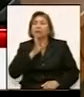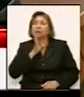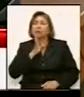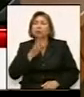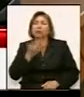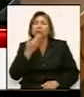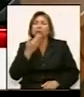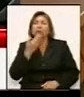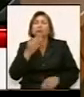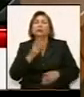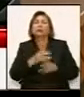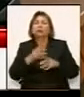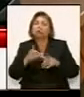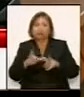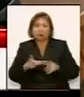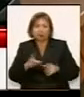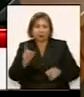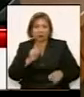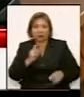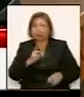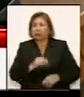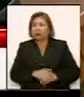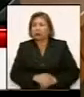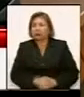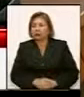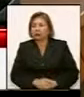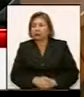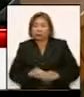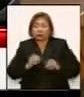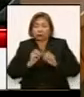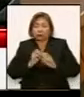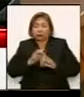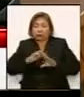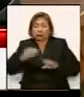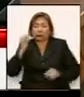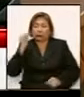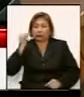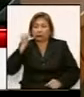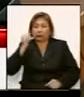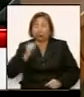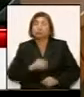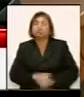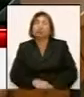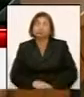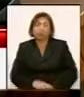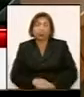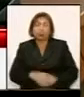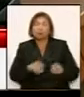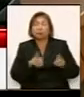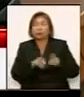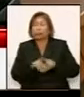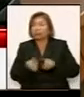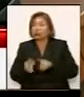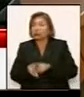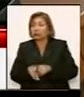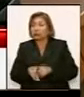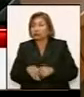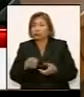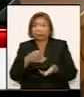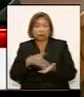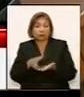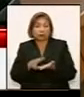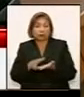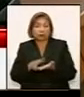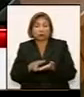que nos deben ocupar espacios y quienes no nos vulneran nuestros derechos también nos lleva a una exclusión